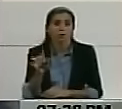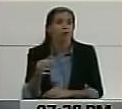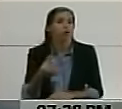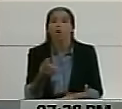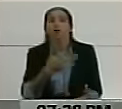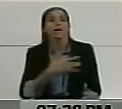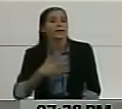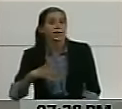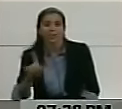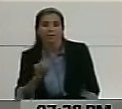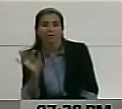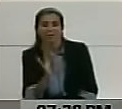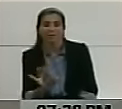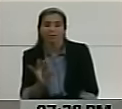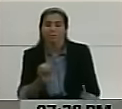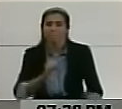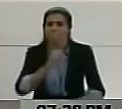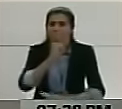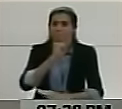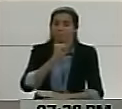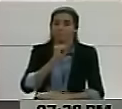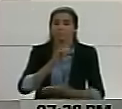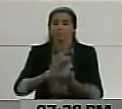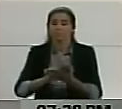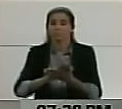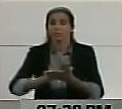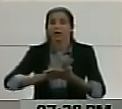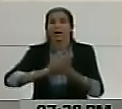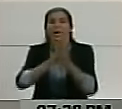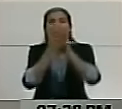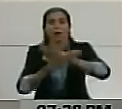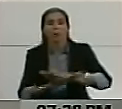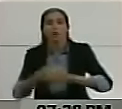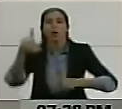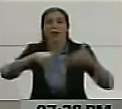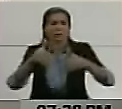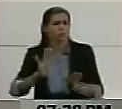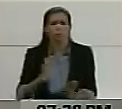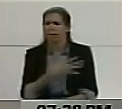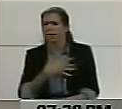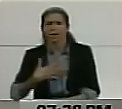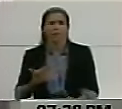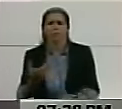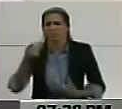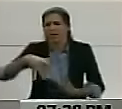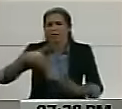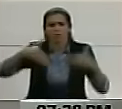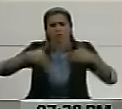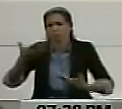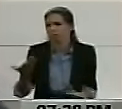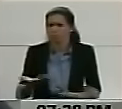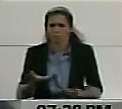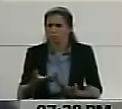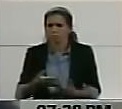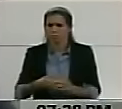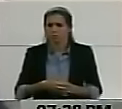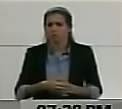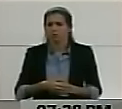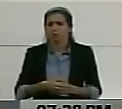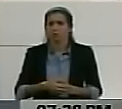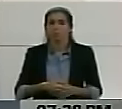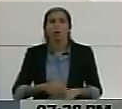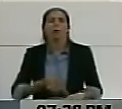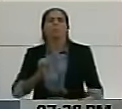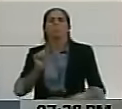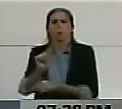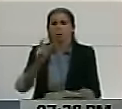conviene matar la vía electoral, que esto no es cualquier cosa. Nosotros no estamos haciendo una declaración para